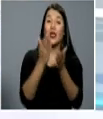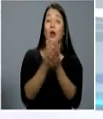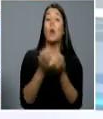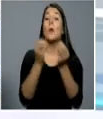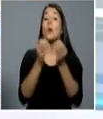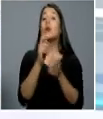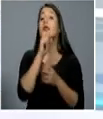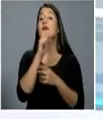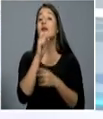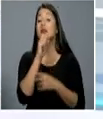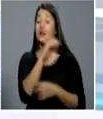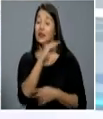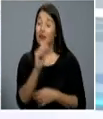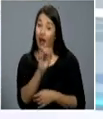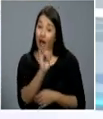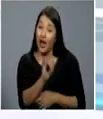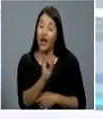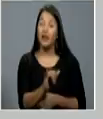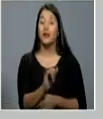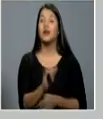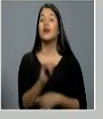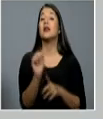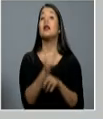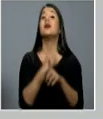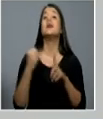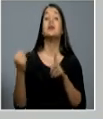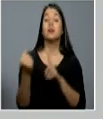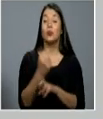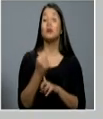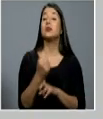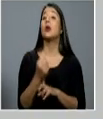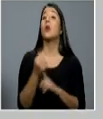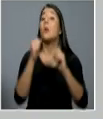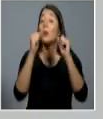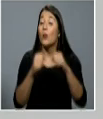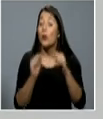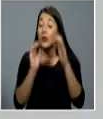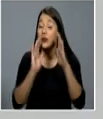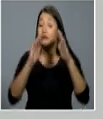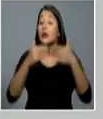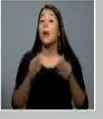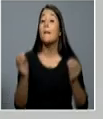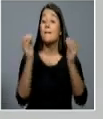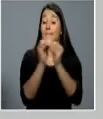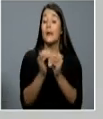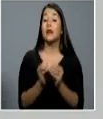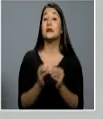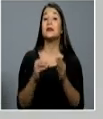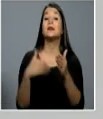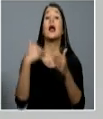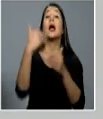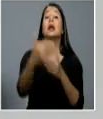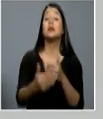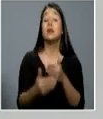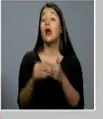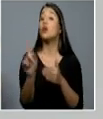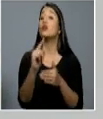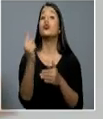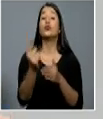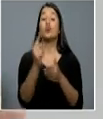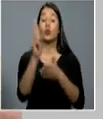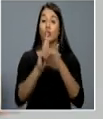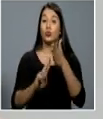de bajar, y ahí es donde está la situación, es poder focalizar más allá del concepto de la